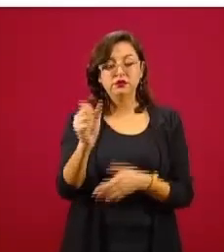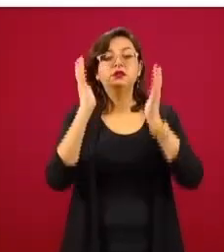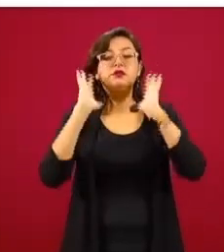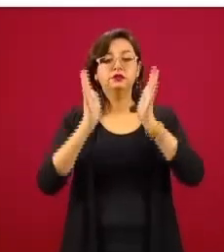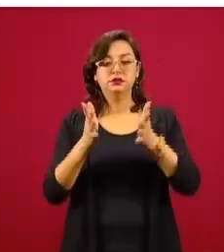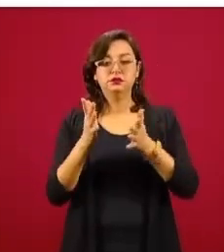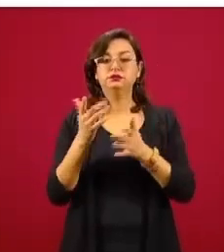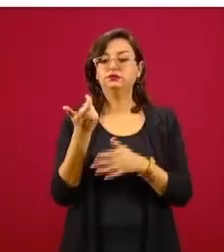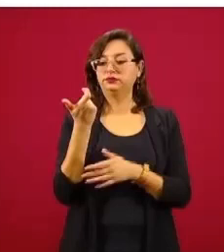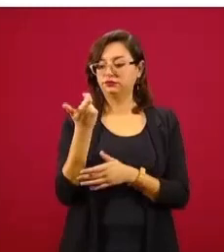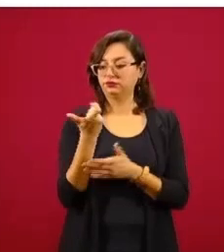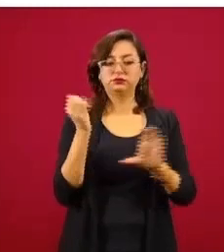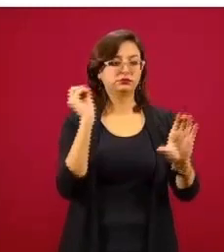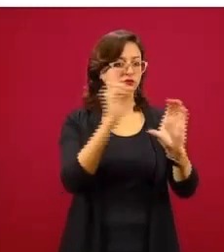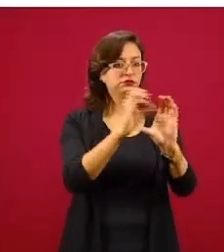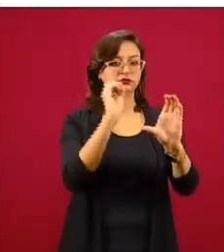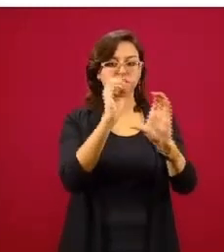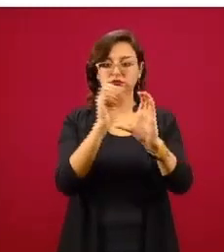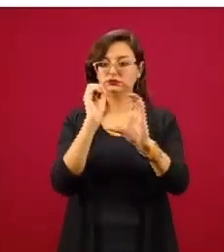y el crédito